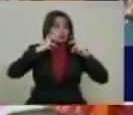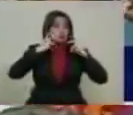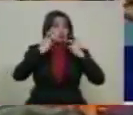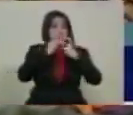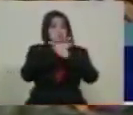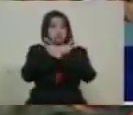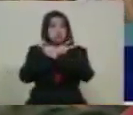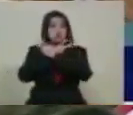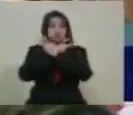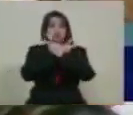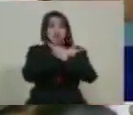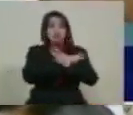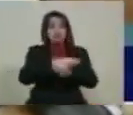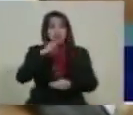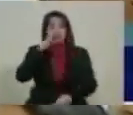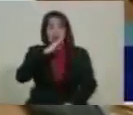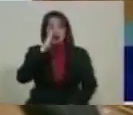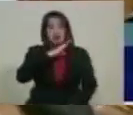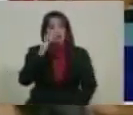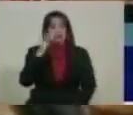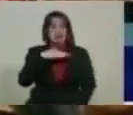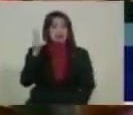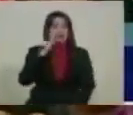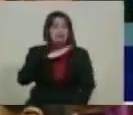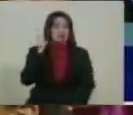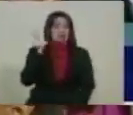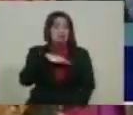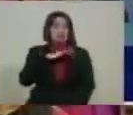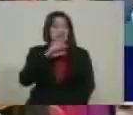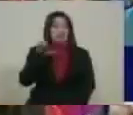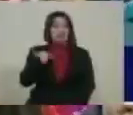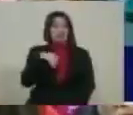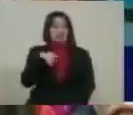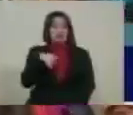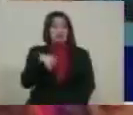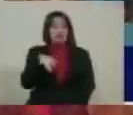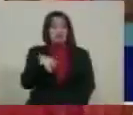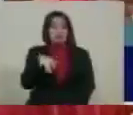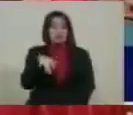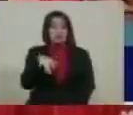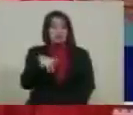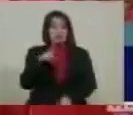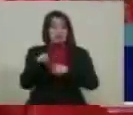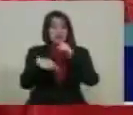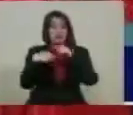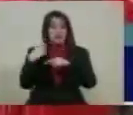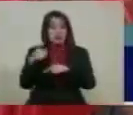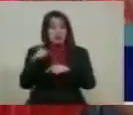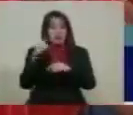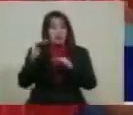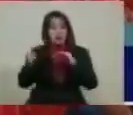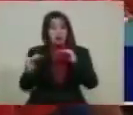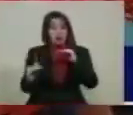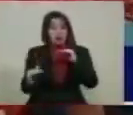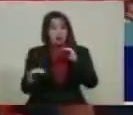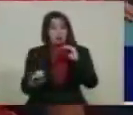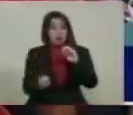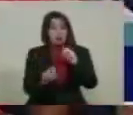putrefactos, muy podridos, y surge Moustrico también.